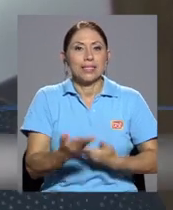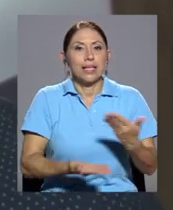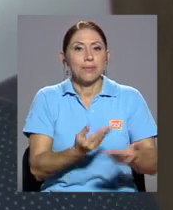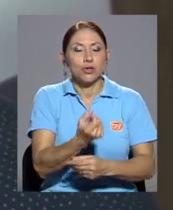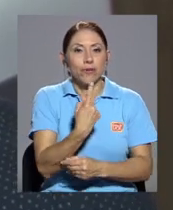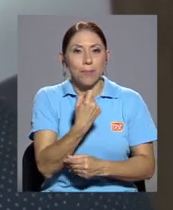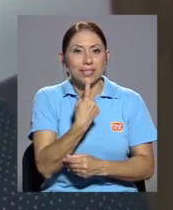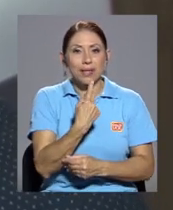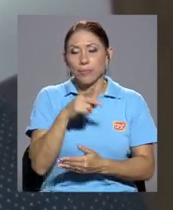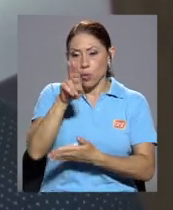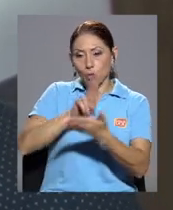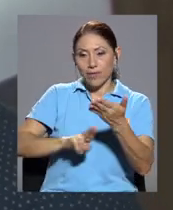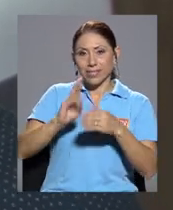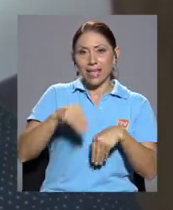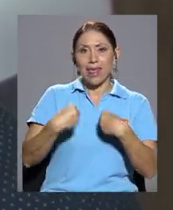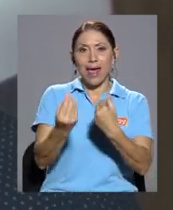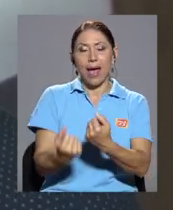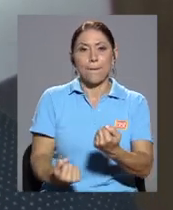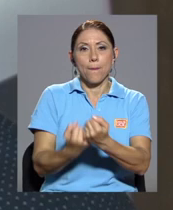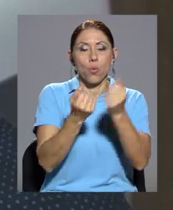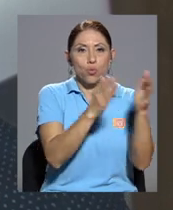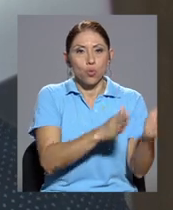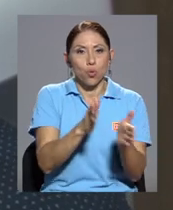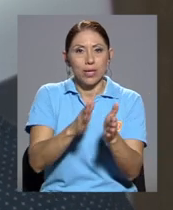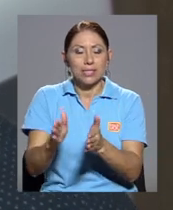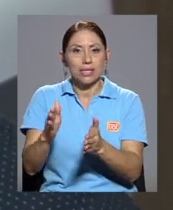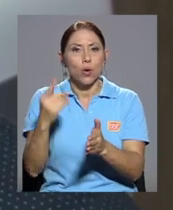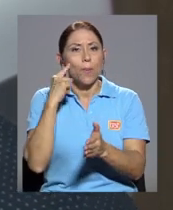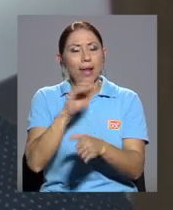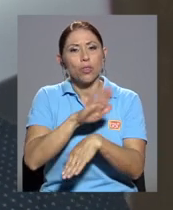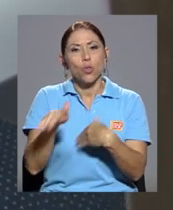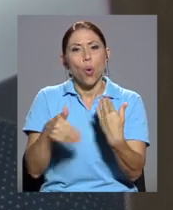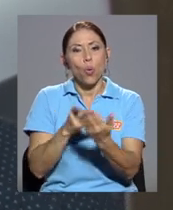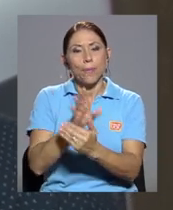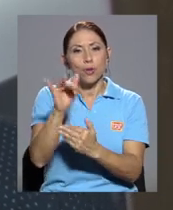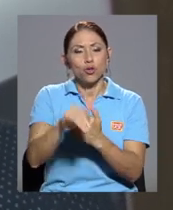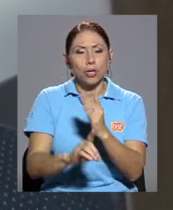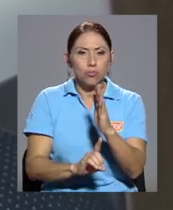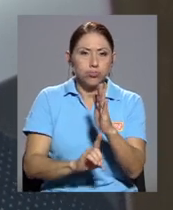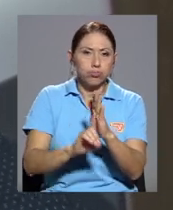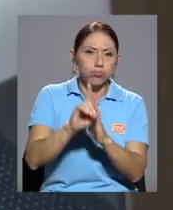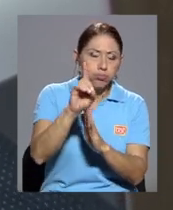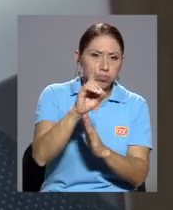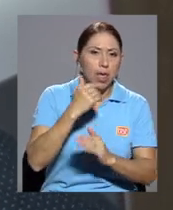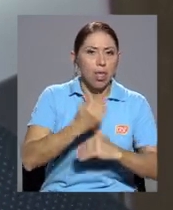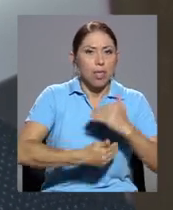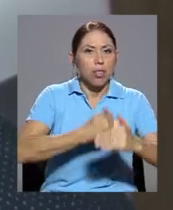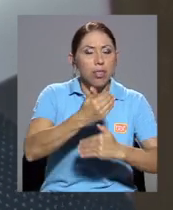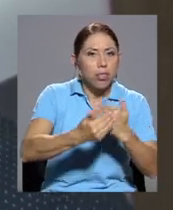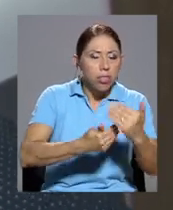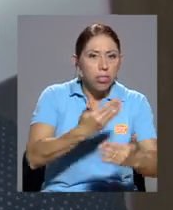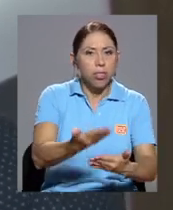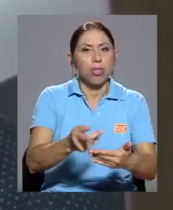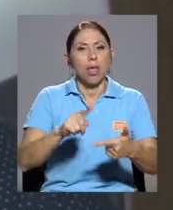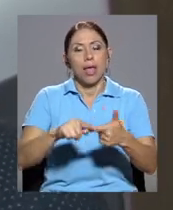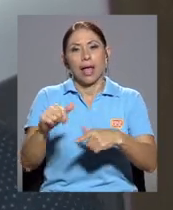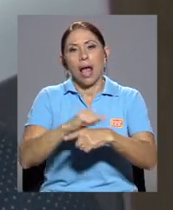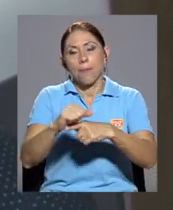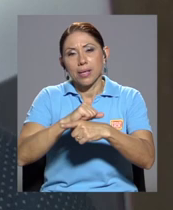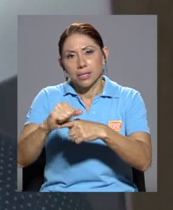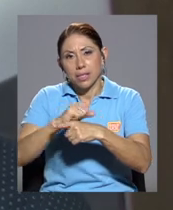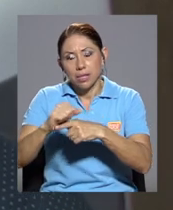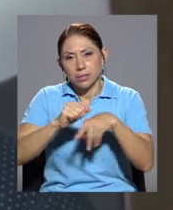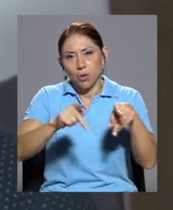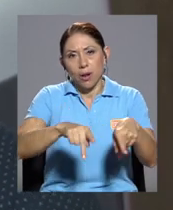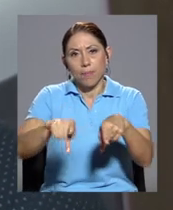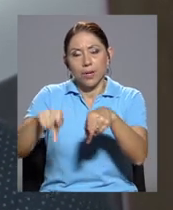la universidad lo que brinda es un apoyo logístico en realidad para el desarrollo de todo este proyecto, que va desde el desarrollo de procedimientos, capacitación al personal en cuanto